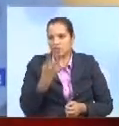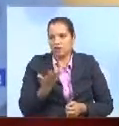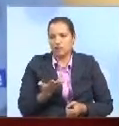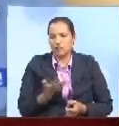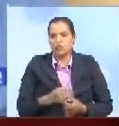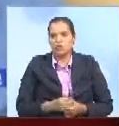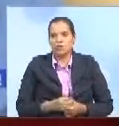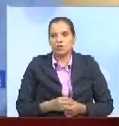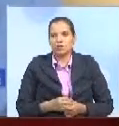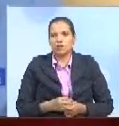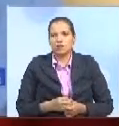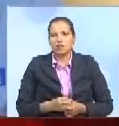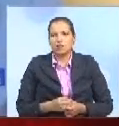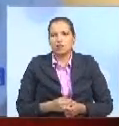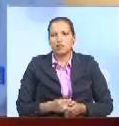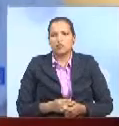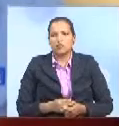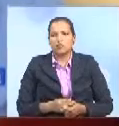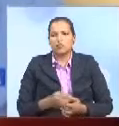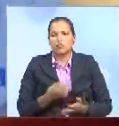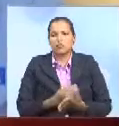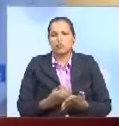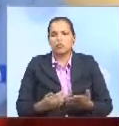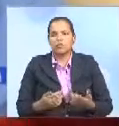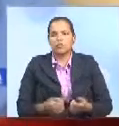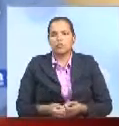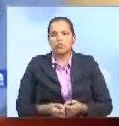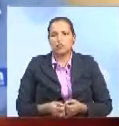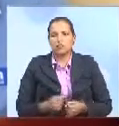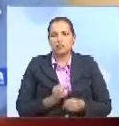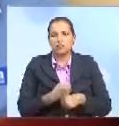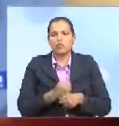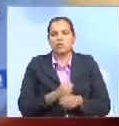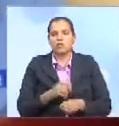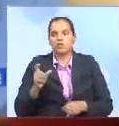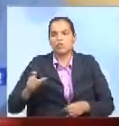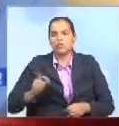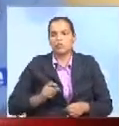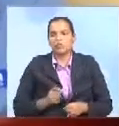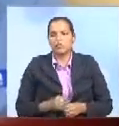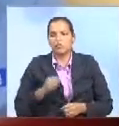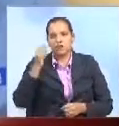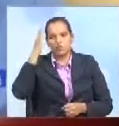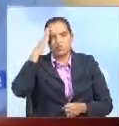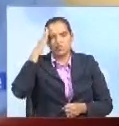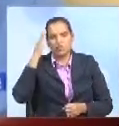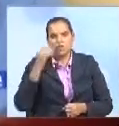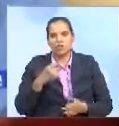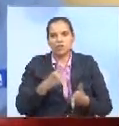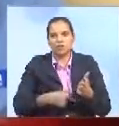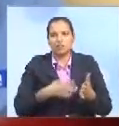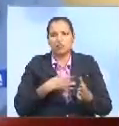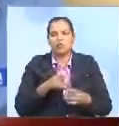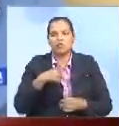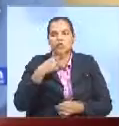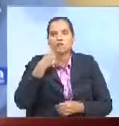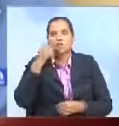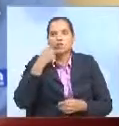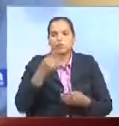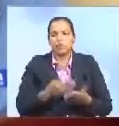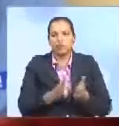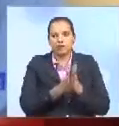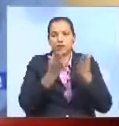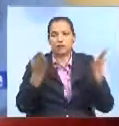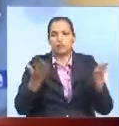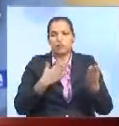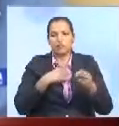no lo puedes, solamente lo puedes ver. Entonces, hacer que el cliente entienda que lo que es la publicidad para